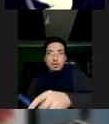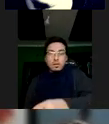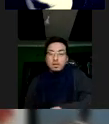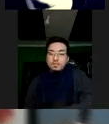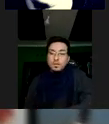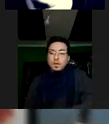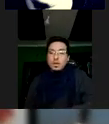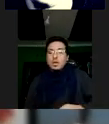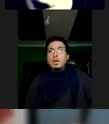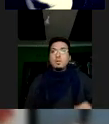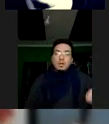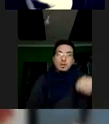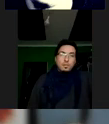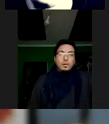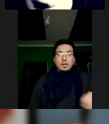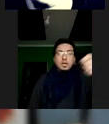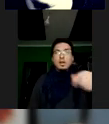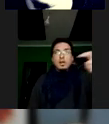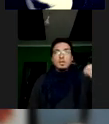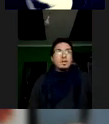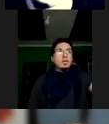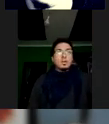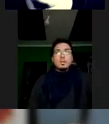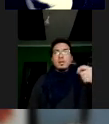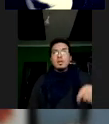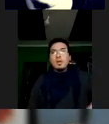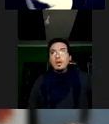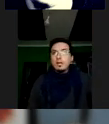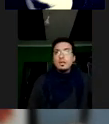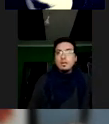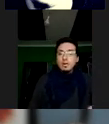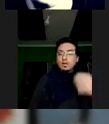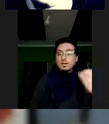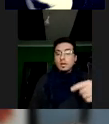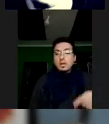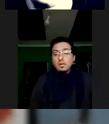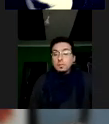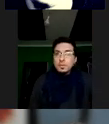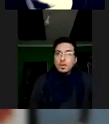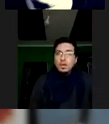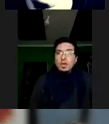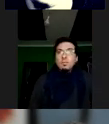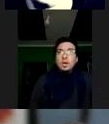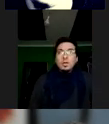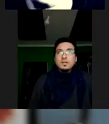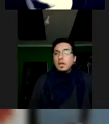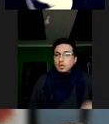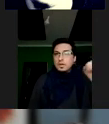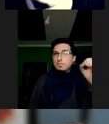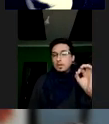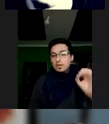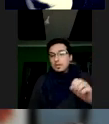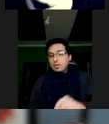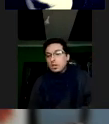el PPT para que ustedes después puedan escribir las cosas que de repente les quedaron en el tintero y no alcanzaron a escribir. Pero aún así hay